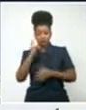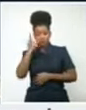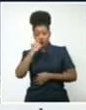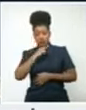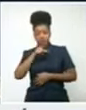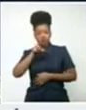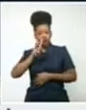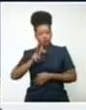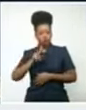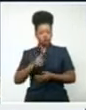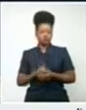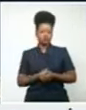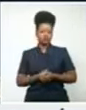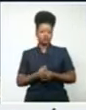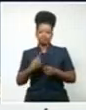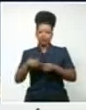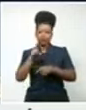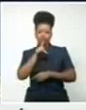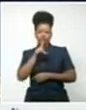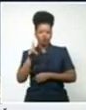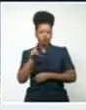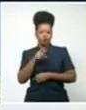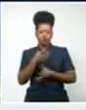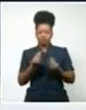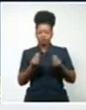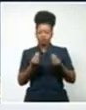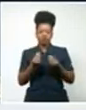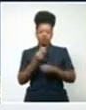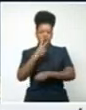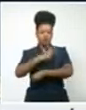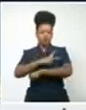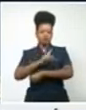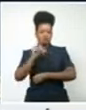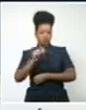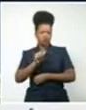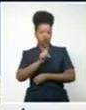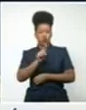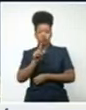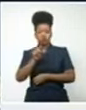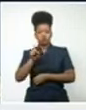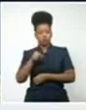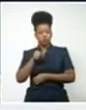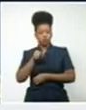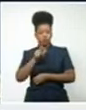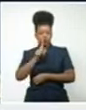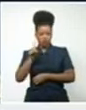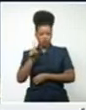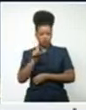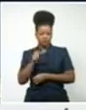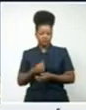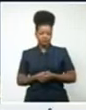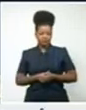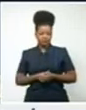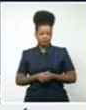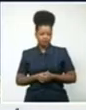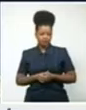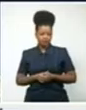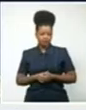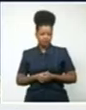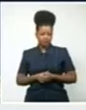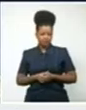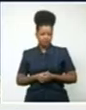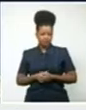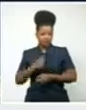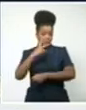Bahamas con 11, y San Vicente y las Granadinas con 11,11. Son de los países que tienen